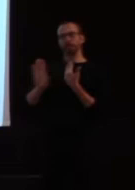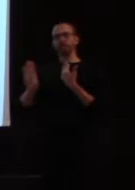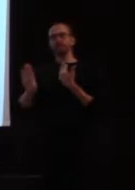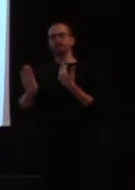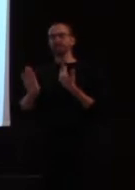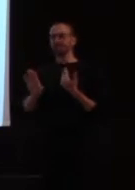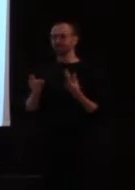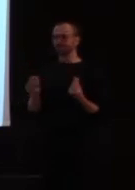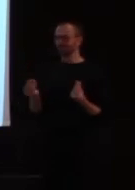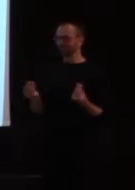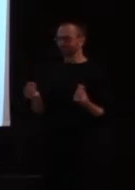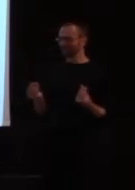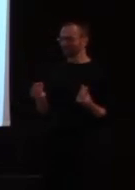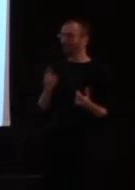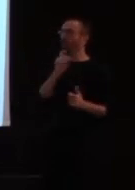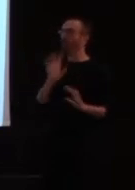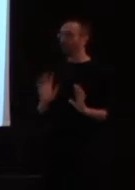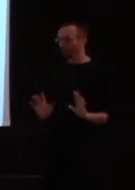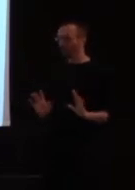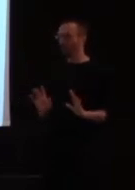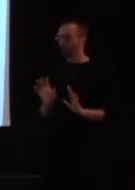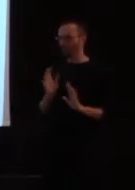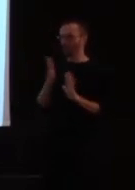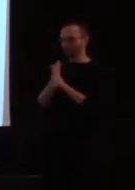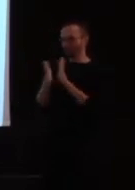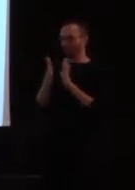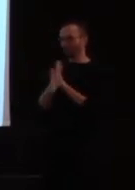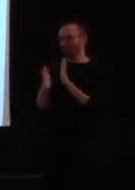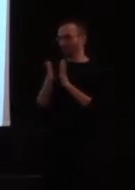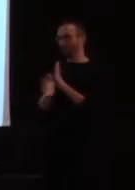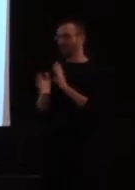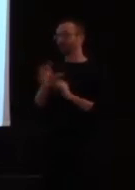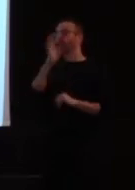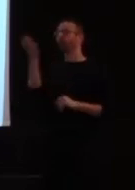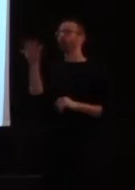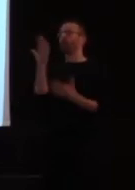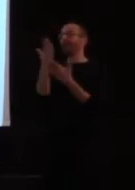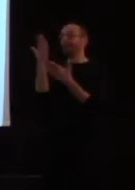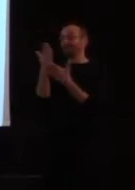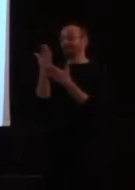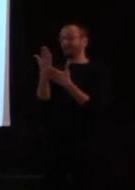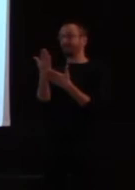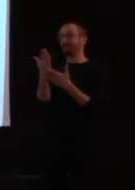distantes, es otra cosa que también vamos a comentar. Porque en realidad nosotros, cuando estamos en clase,